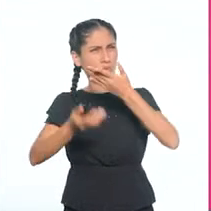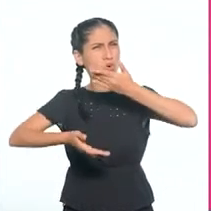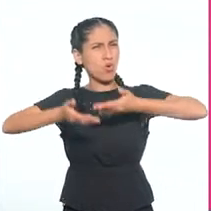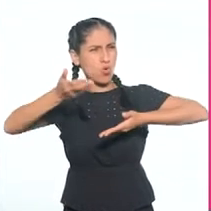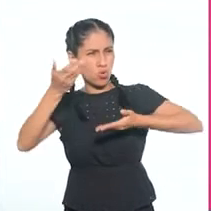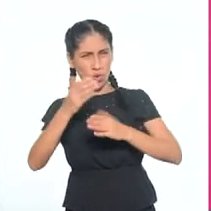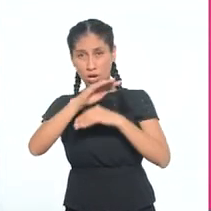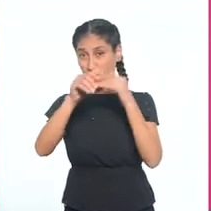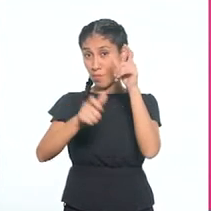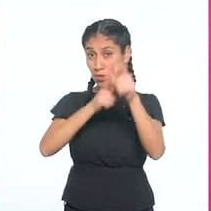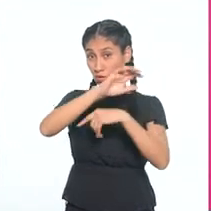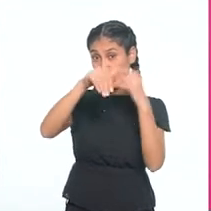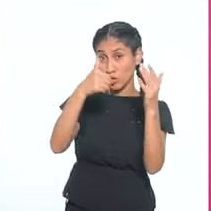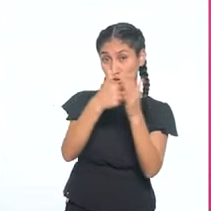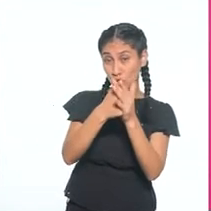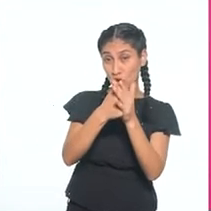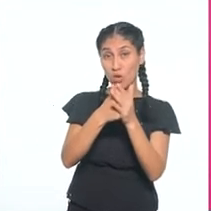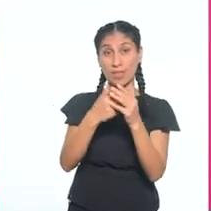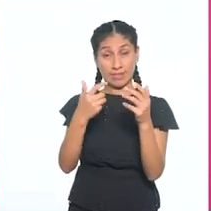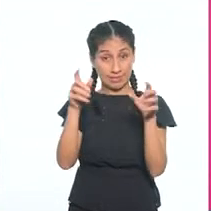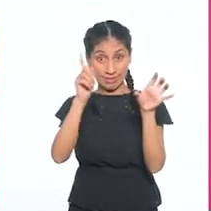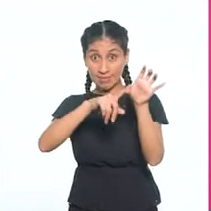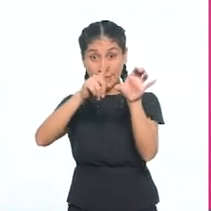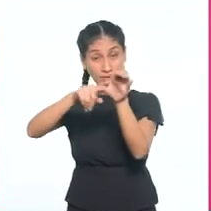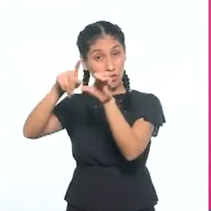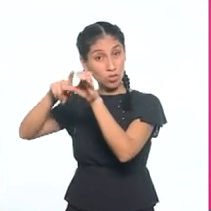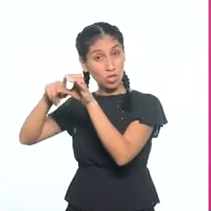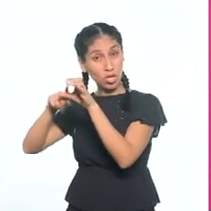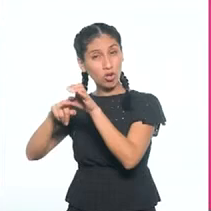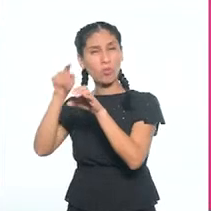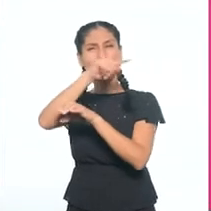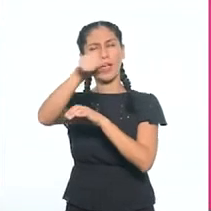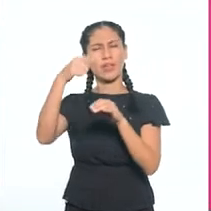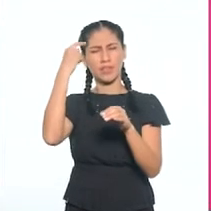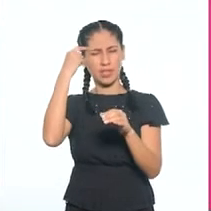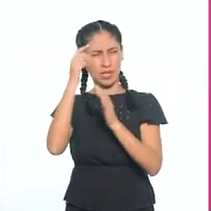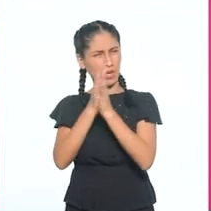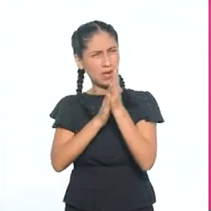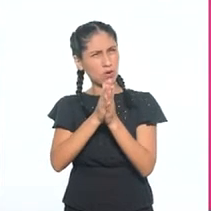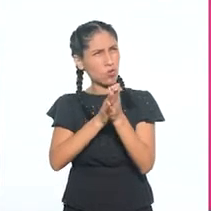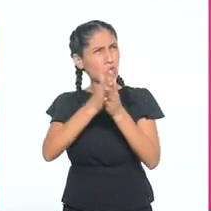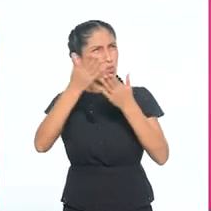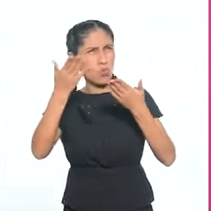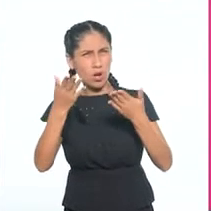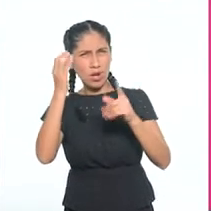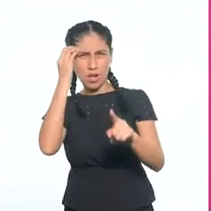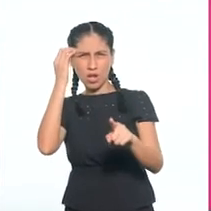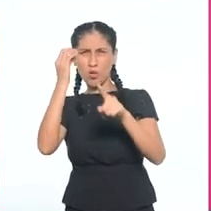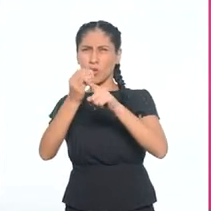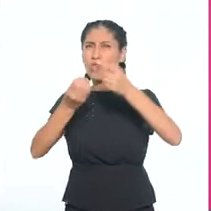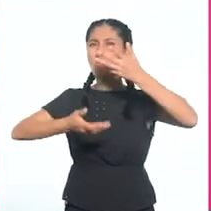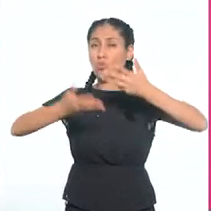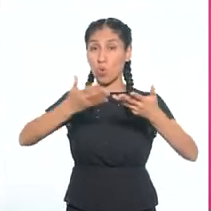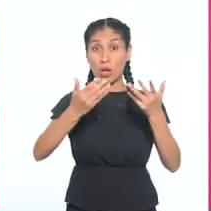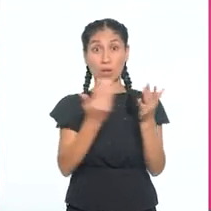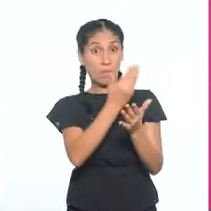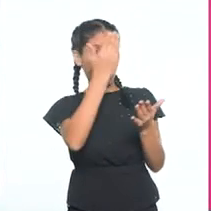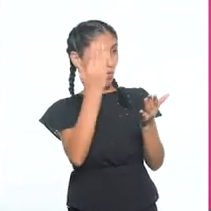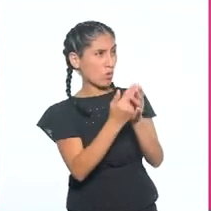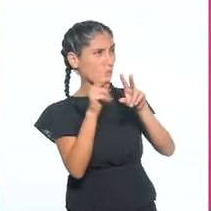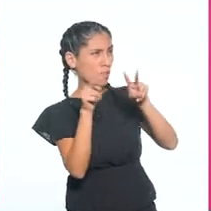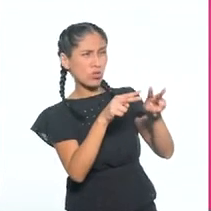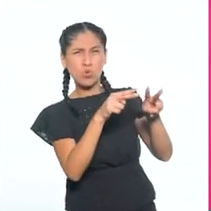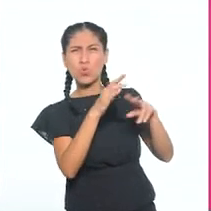todos los participantes de la lluvia de ideas deben estar al tanto de cuál es el problema a